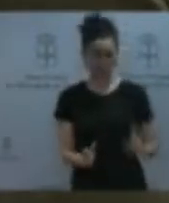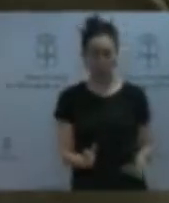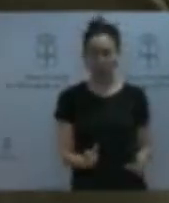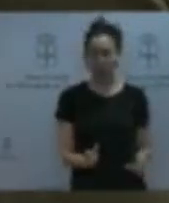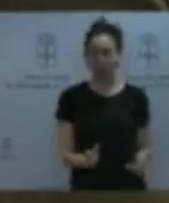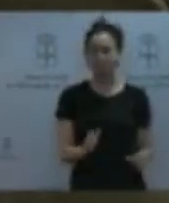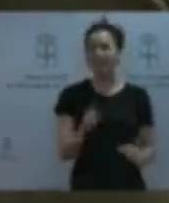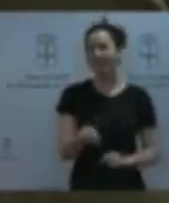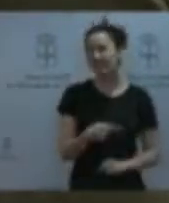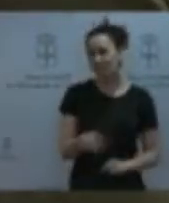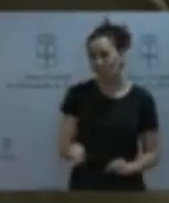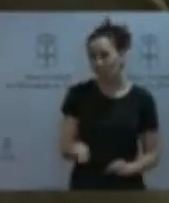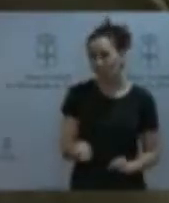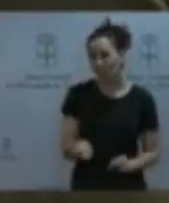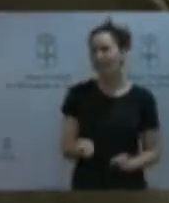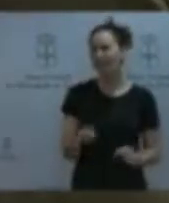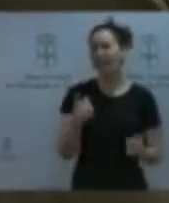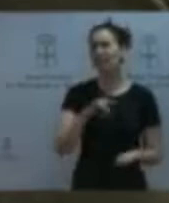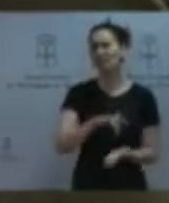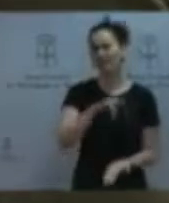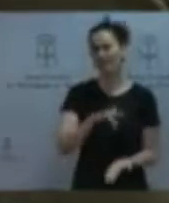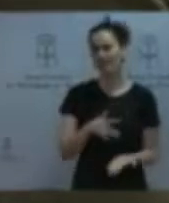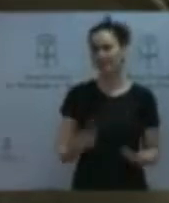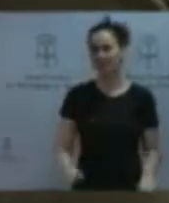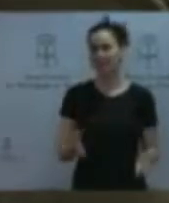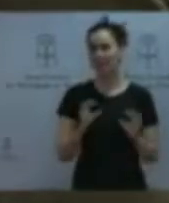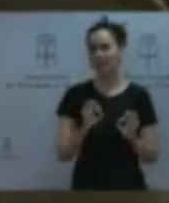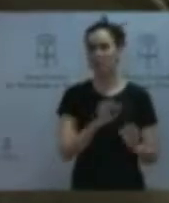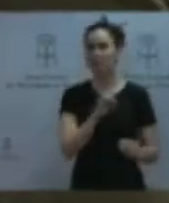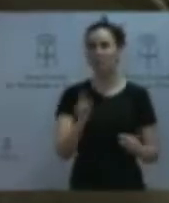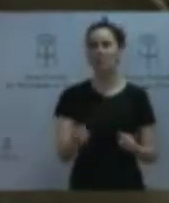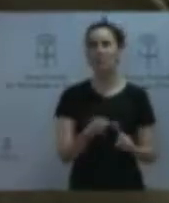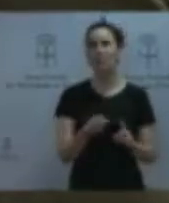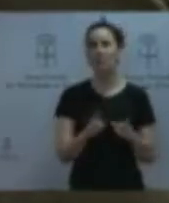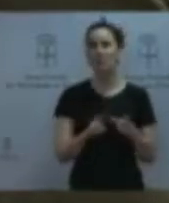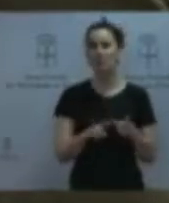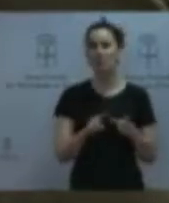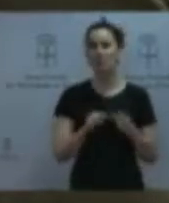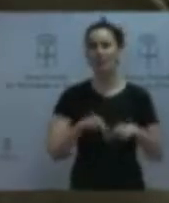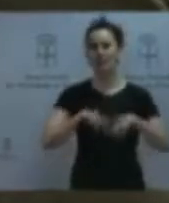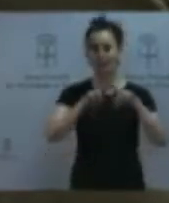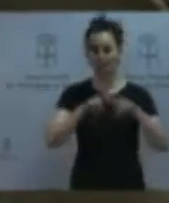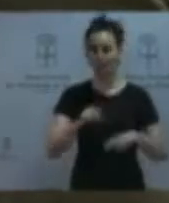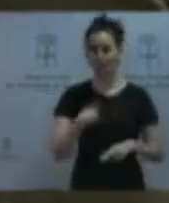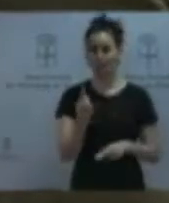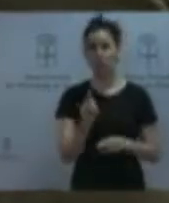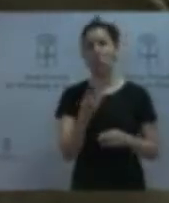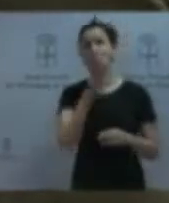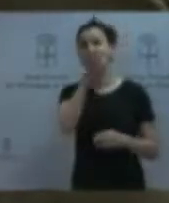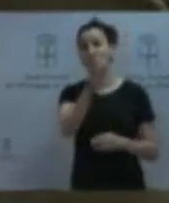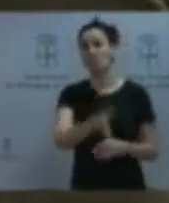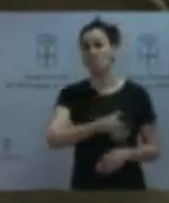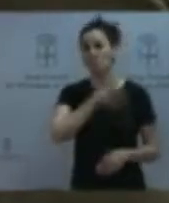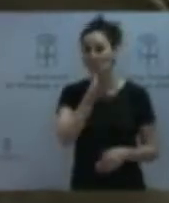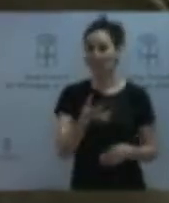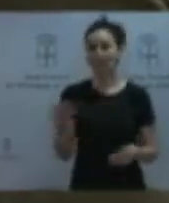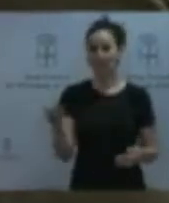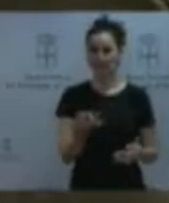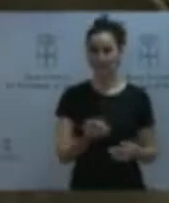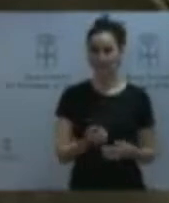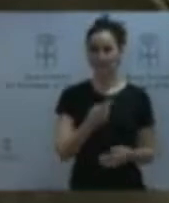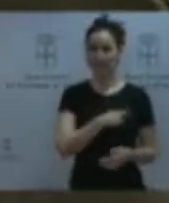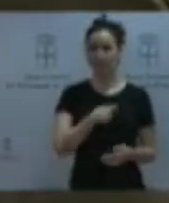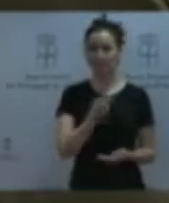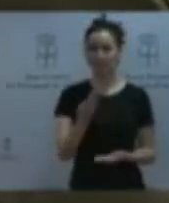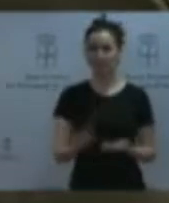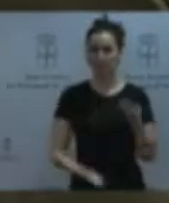desprende de este análisis, que nos ha llamado poderosamente la atención, es que a las comisiones de evaluación ustedes están presentando